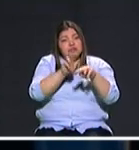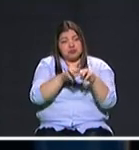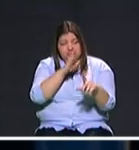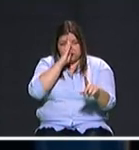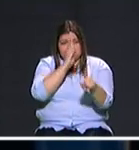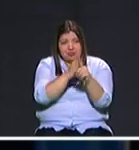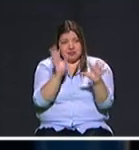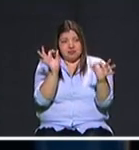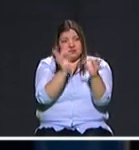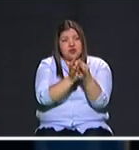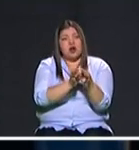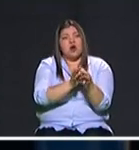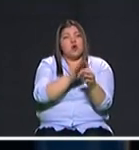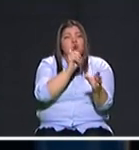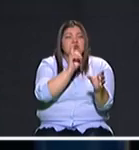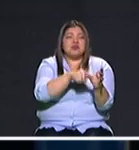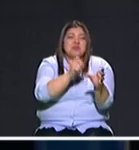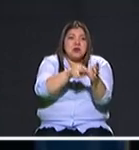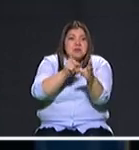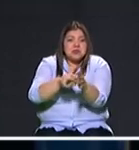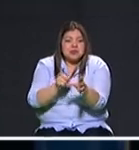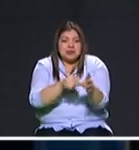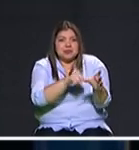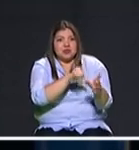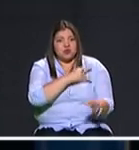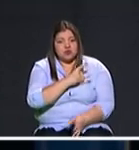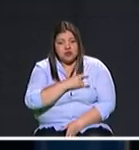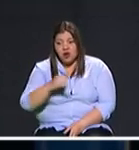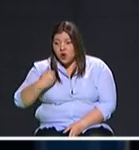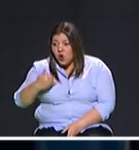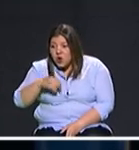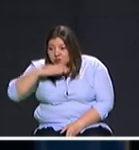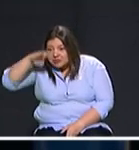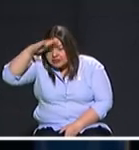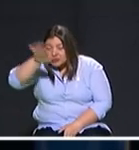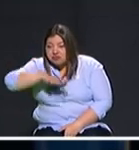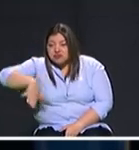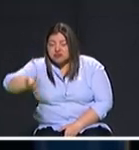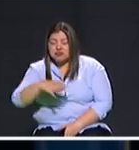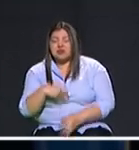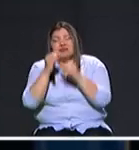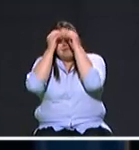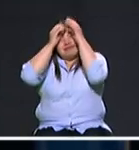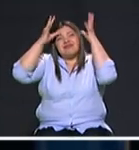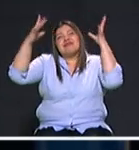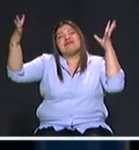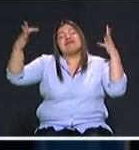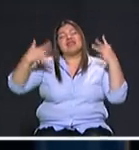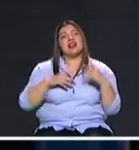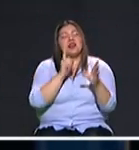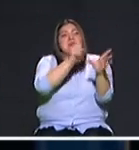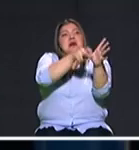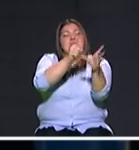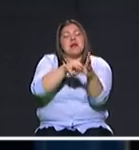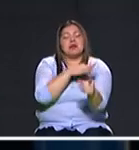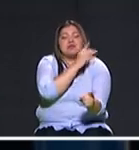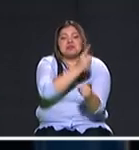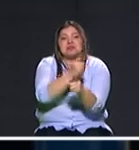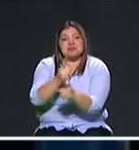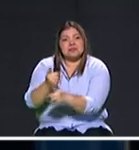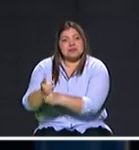que los jóvenes de medellín tengan oportunidades de que sus sueños se hagan realidad sin importar en qué parte de medellín nacen